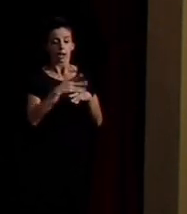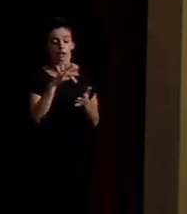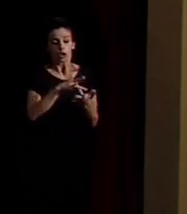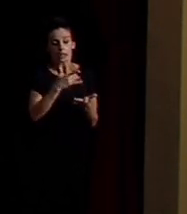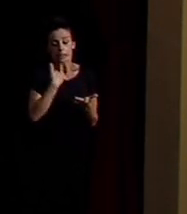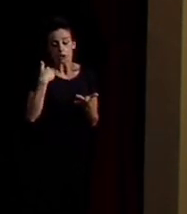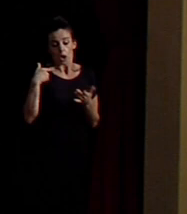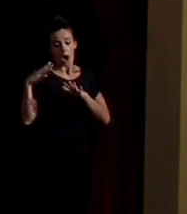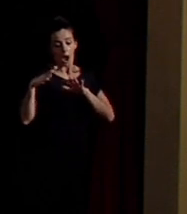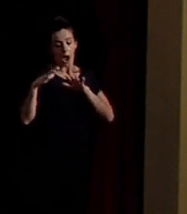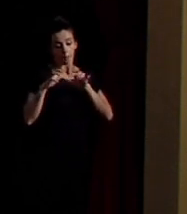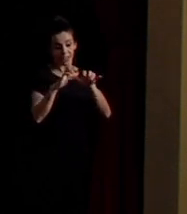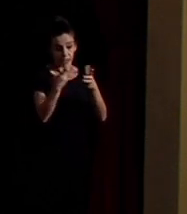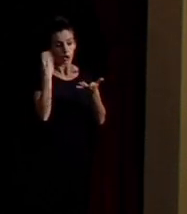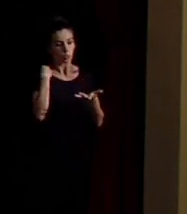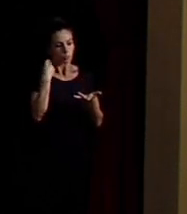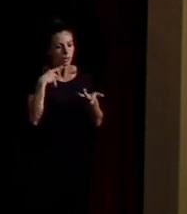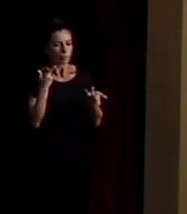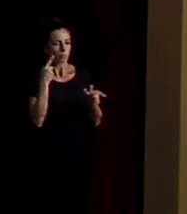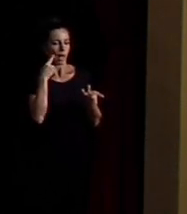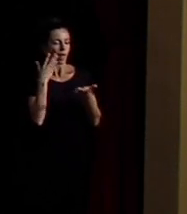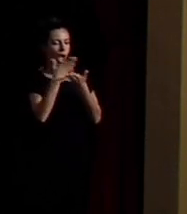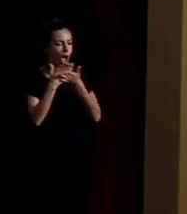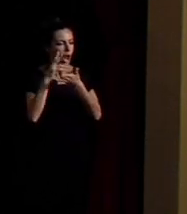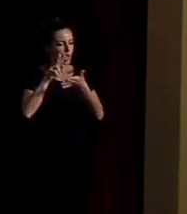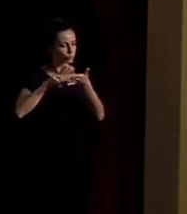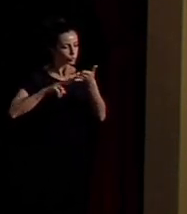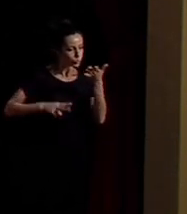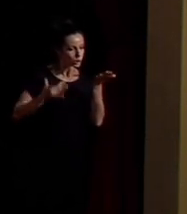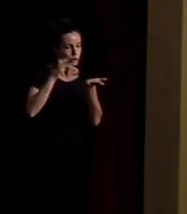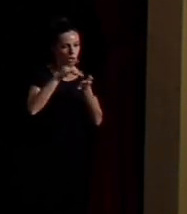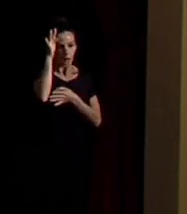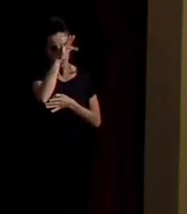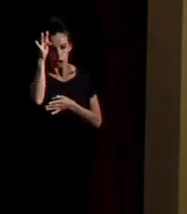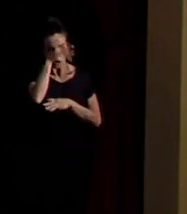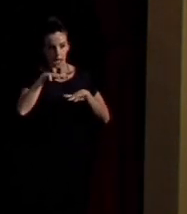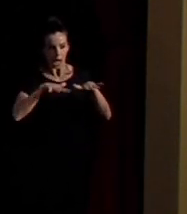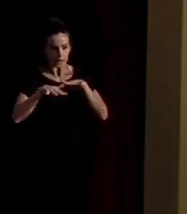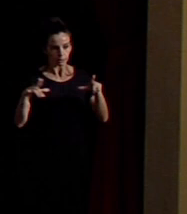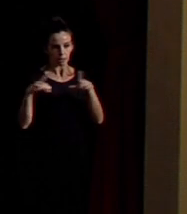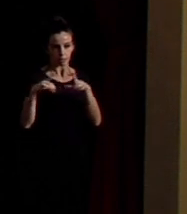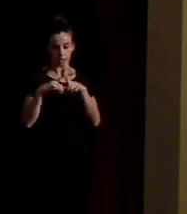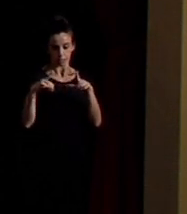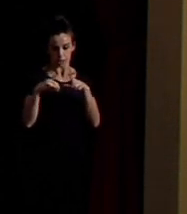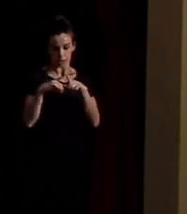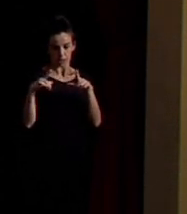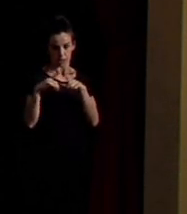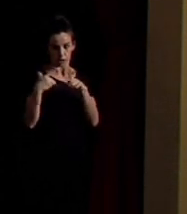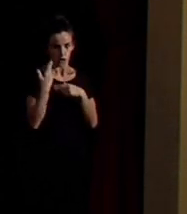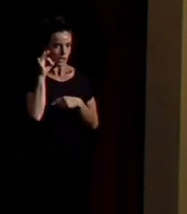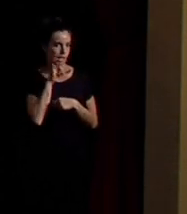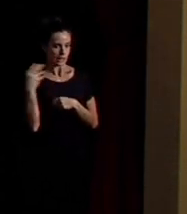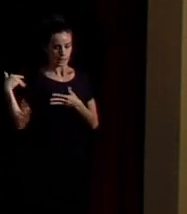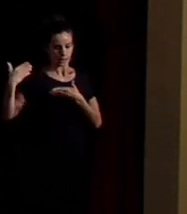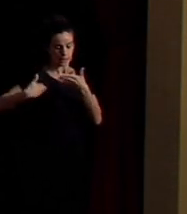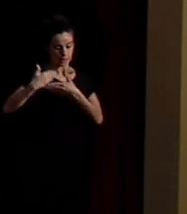he aprendido de las lecturas que he ido haciendo de teoría y de activismo feminista de siglo, es que el